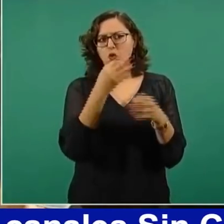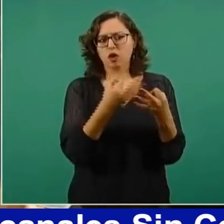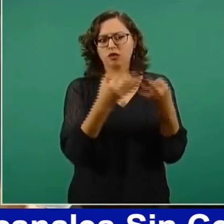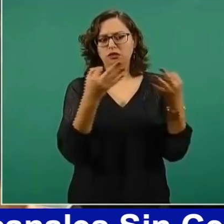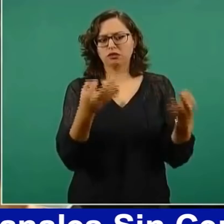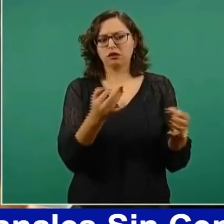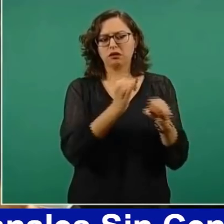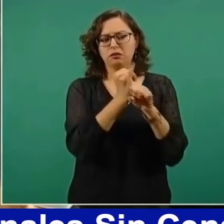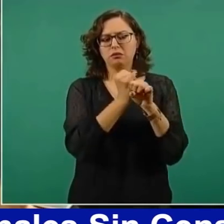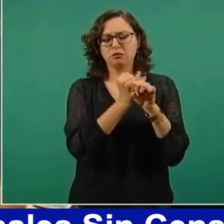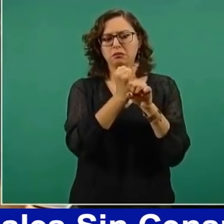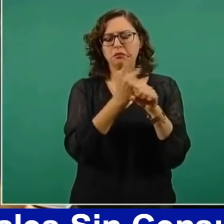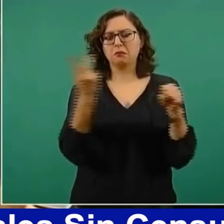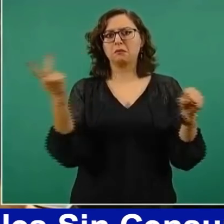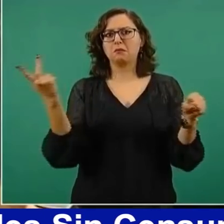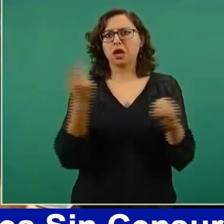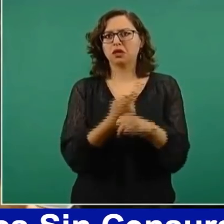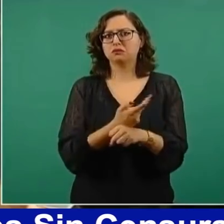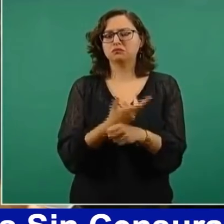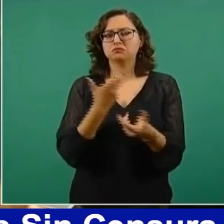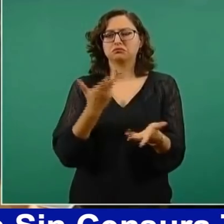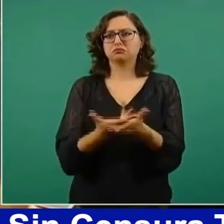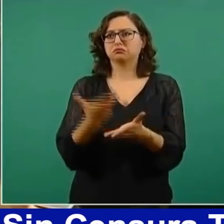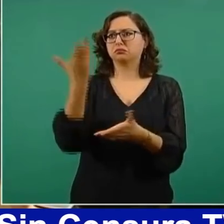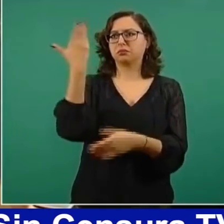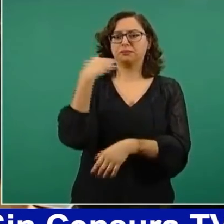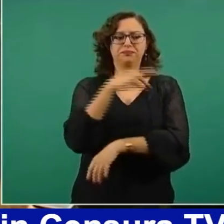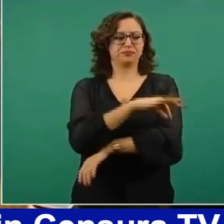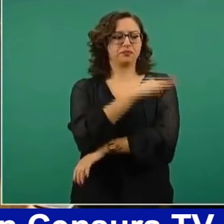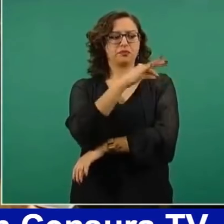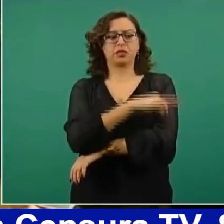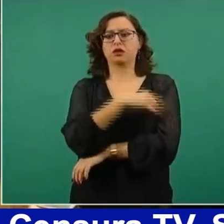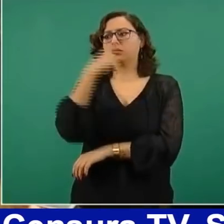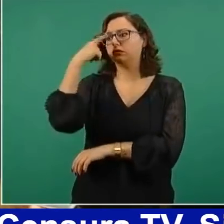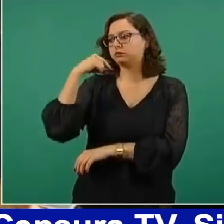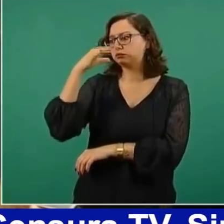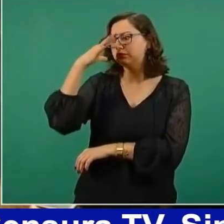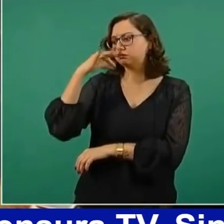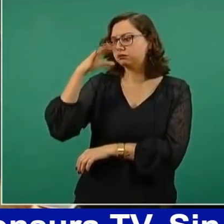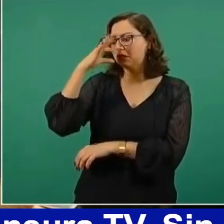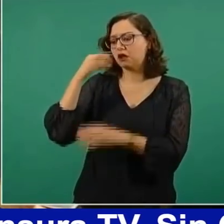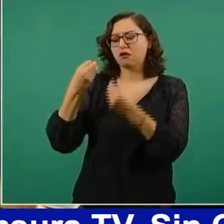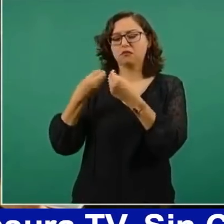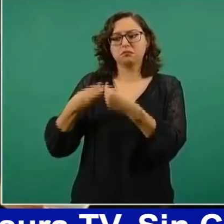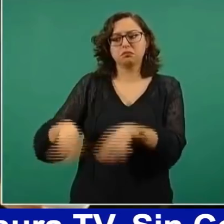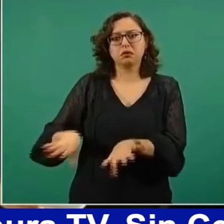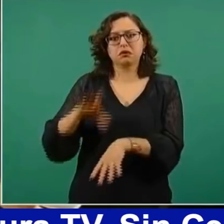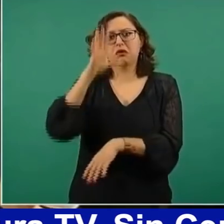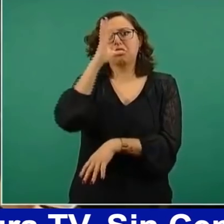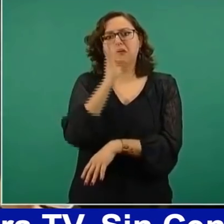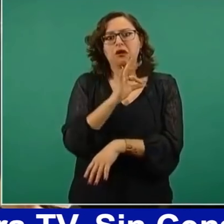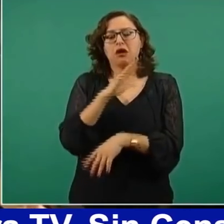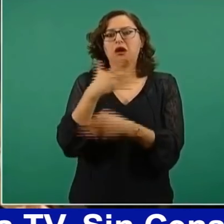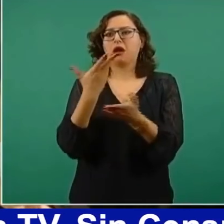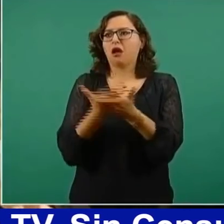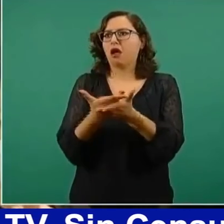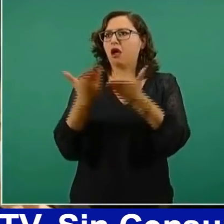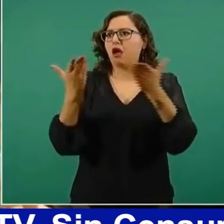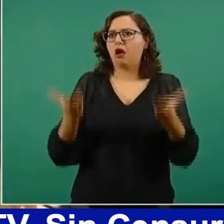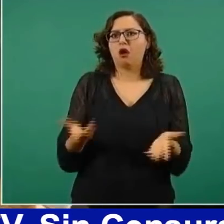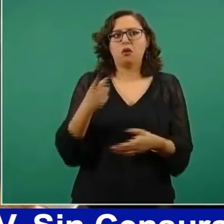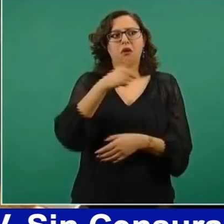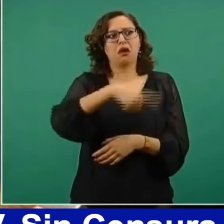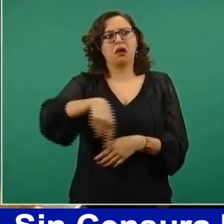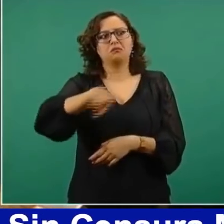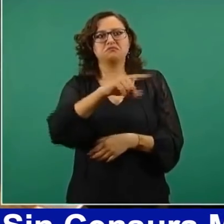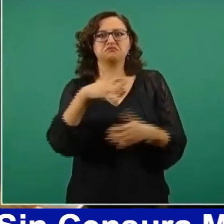sin la vacuna de la influenza, y luego se están quejando de que no hay vacuna y que todo lo tenemos que